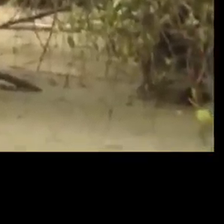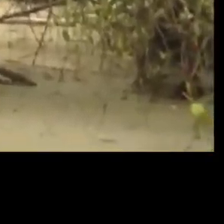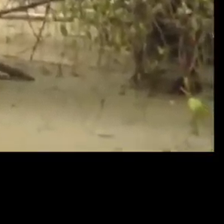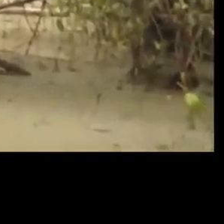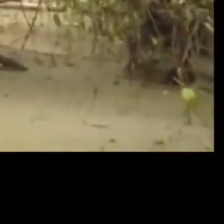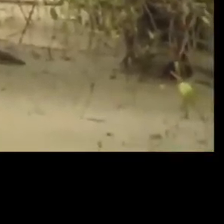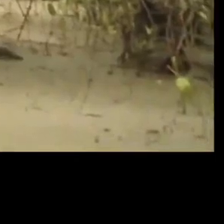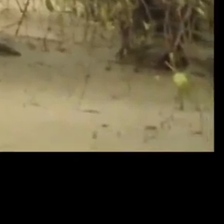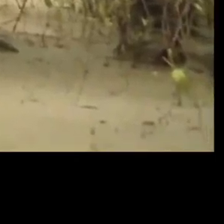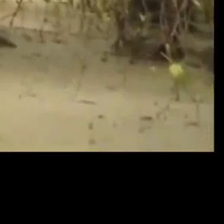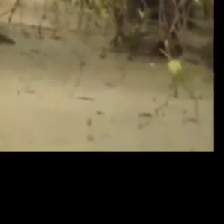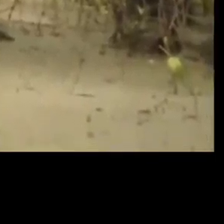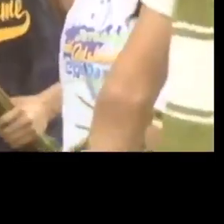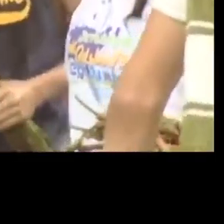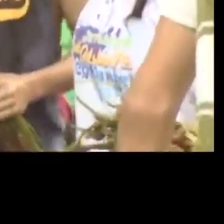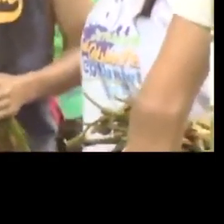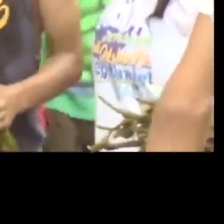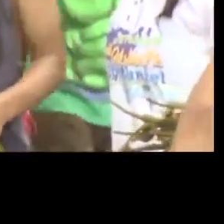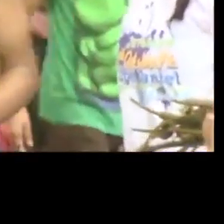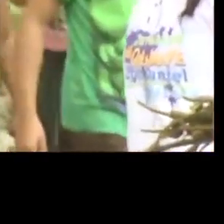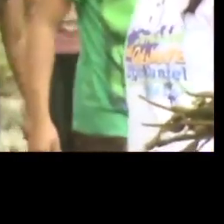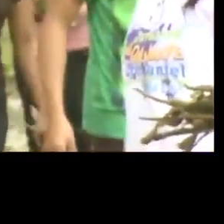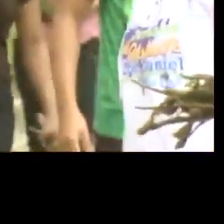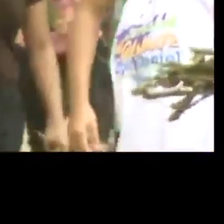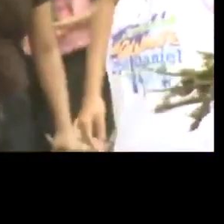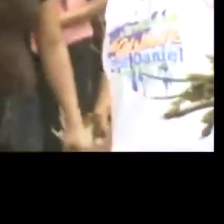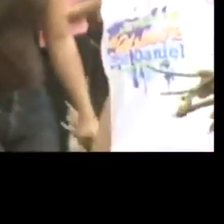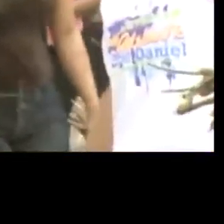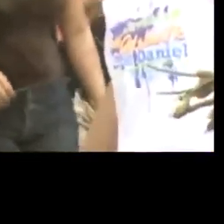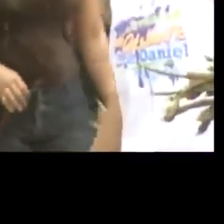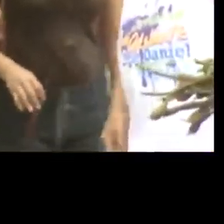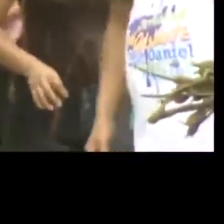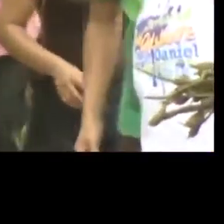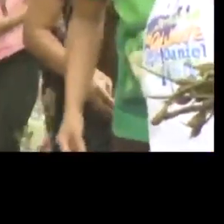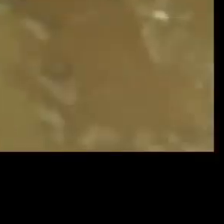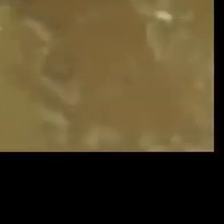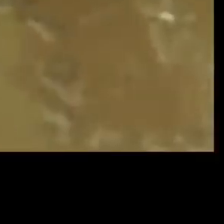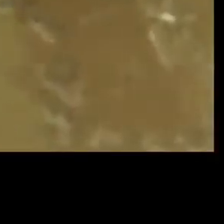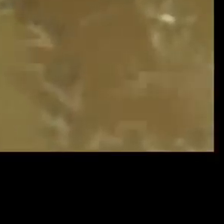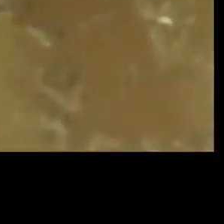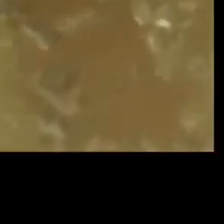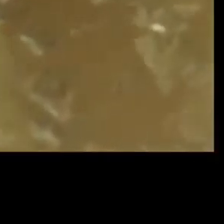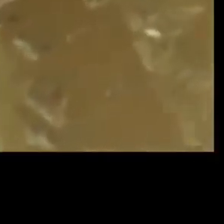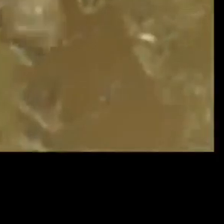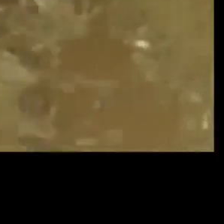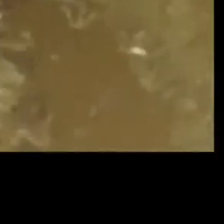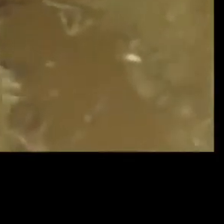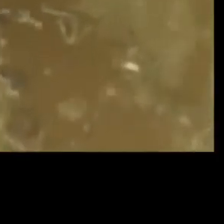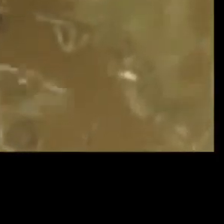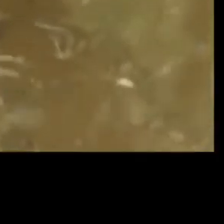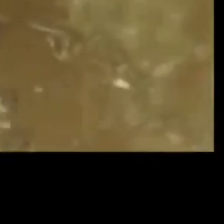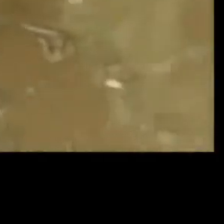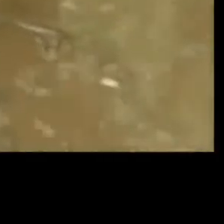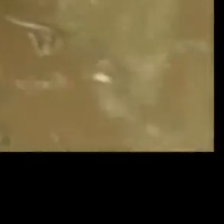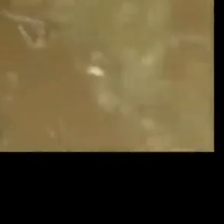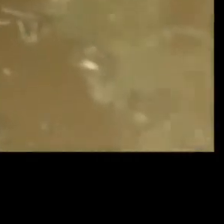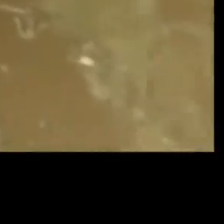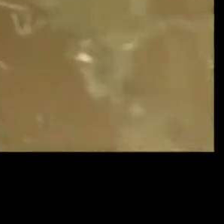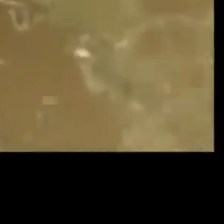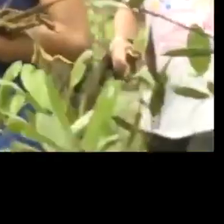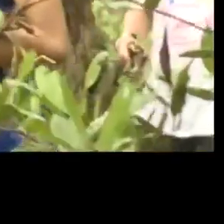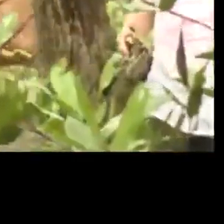La protección del medio ambiente es por el bien de todos. Contribuyamos a la conservación de nuestra flora y fauna. Evitemos la